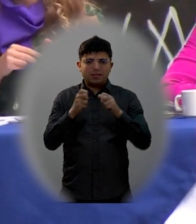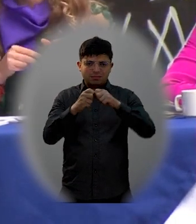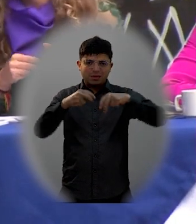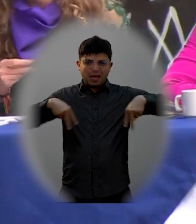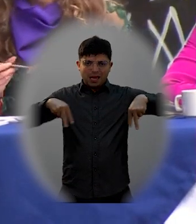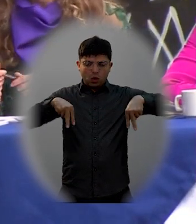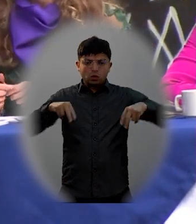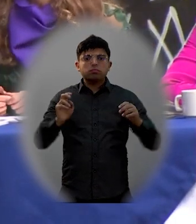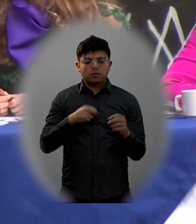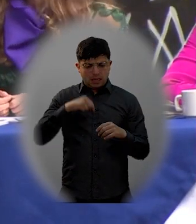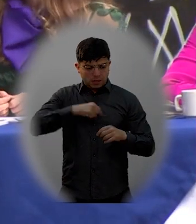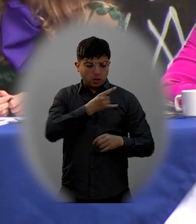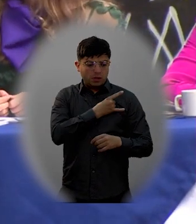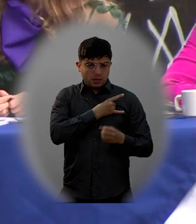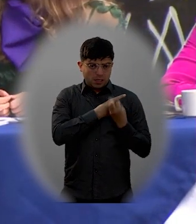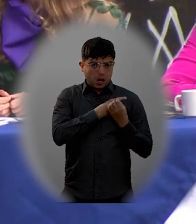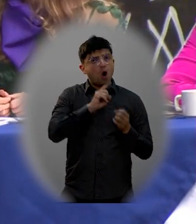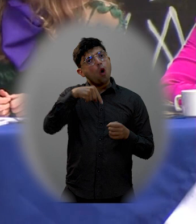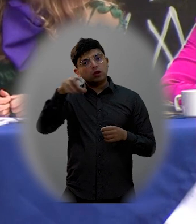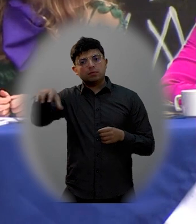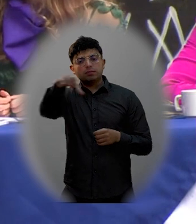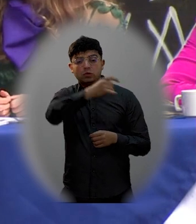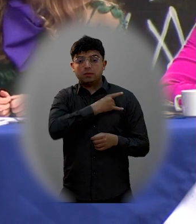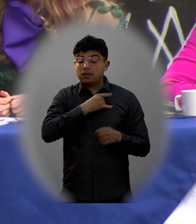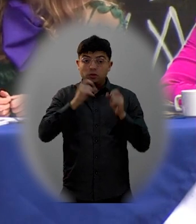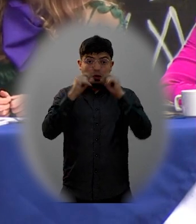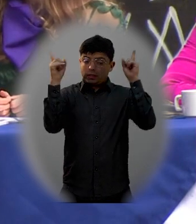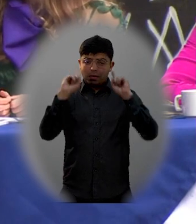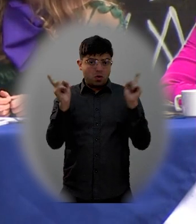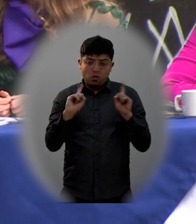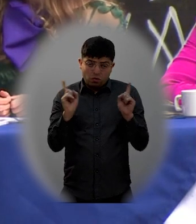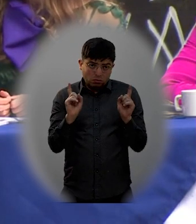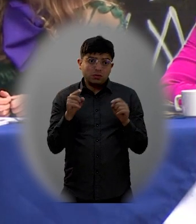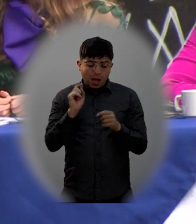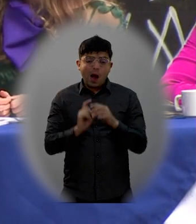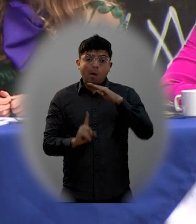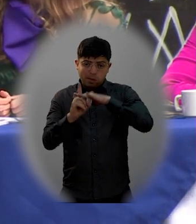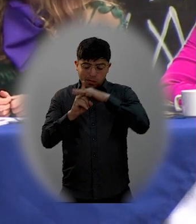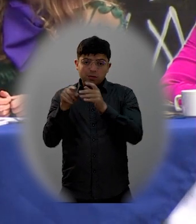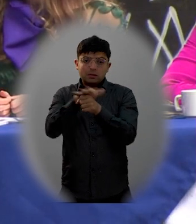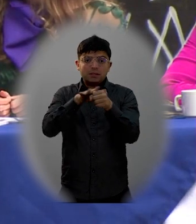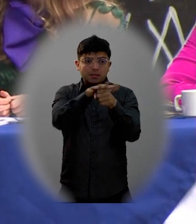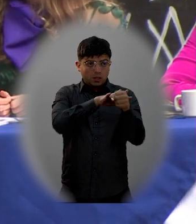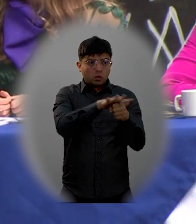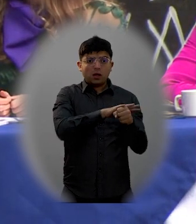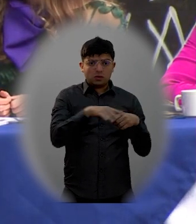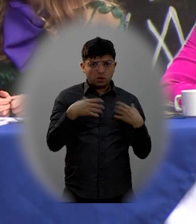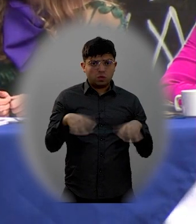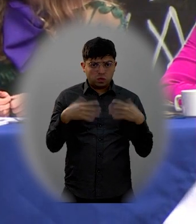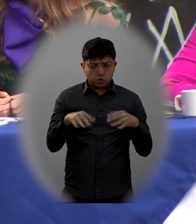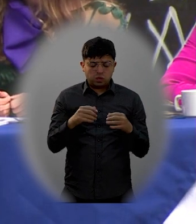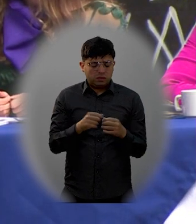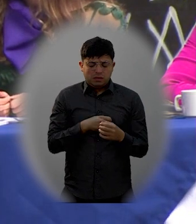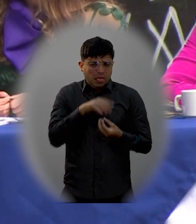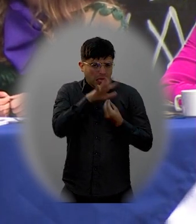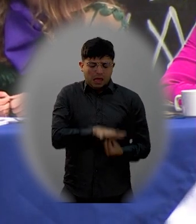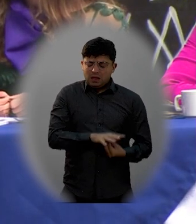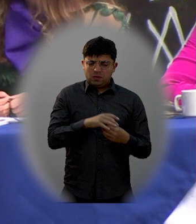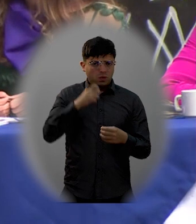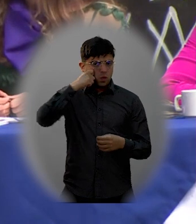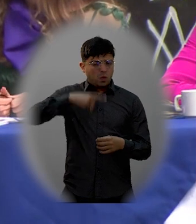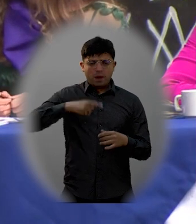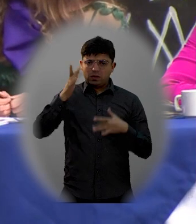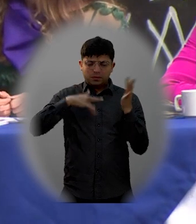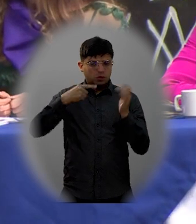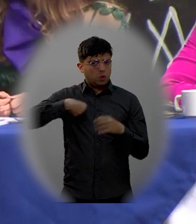en otras universidades no es sorpresa, no para nadie, que se han presentado casos supremamente indignantes, inhumanos